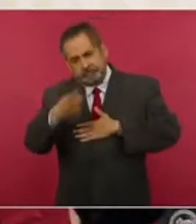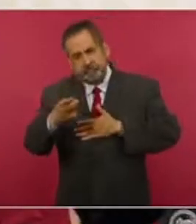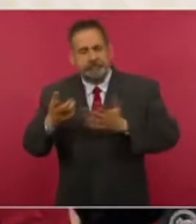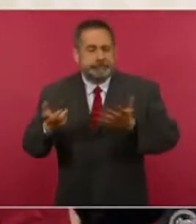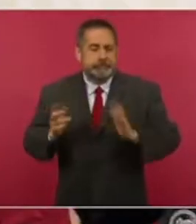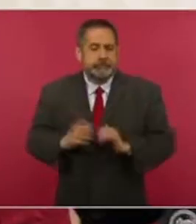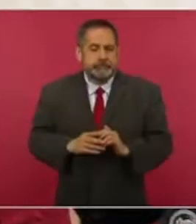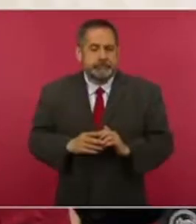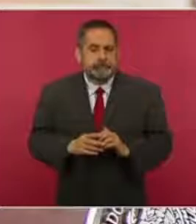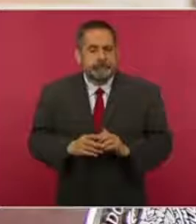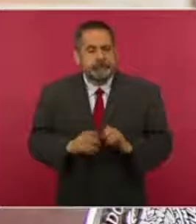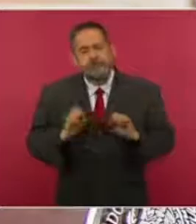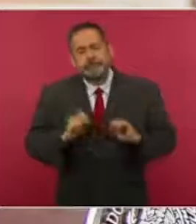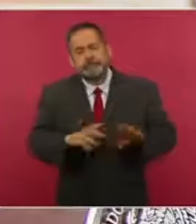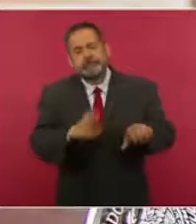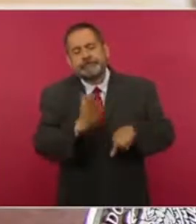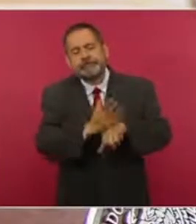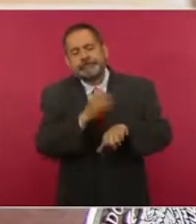Y no hay impunidad.